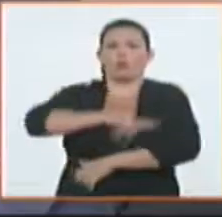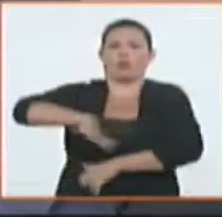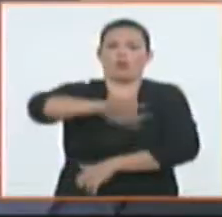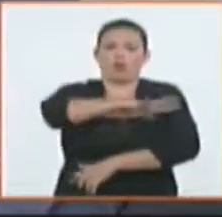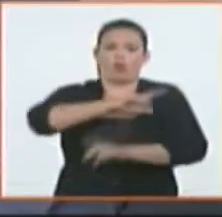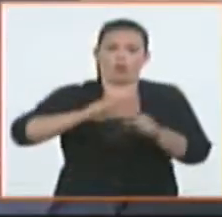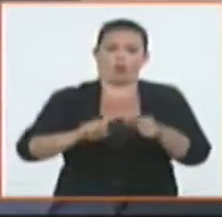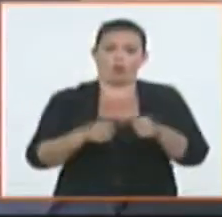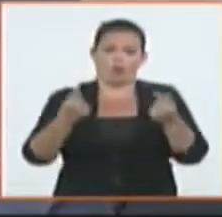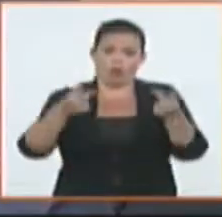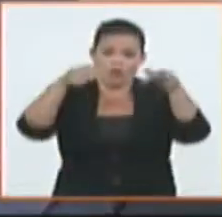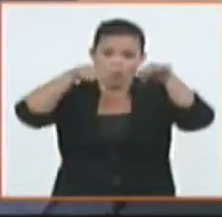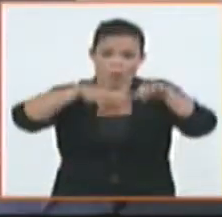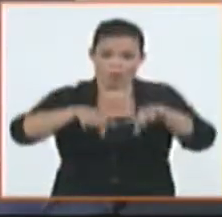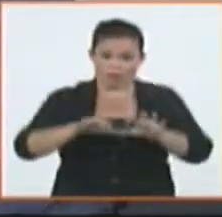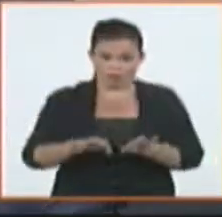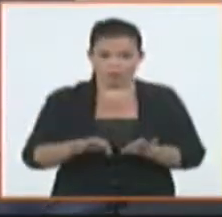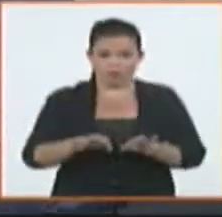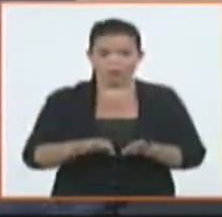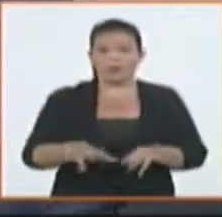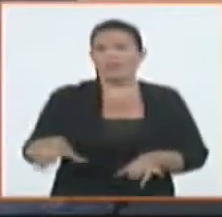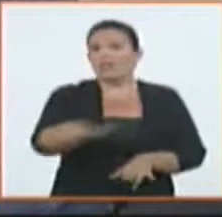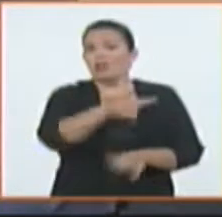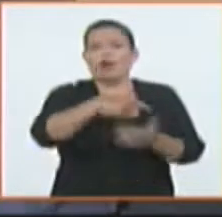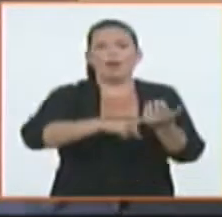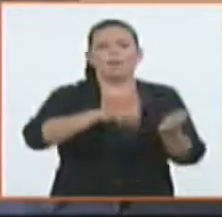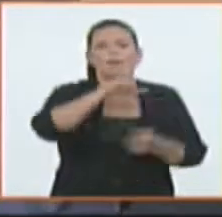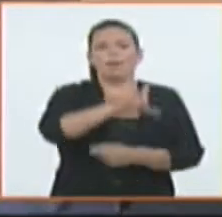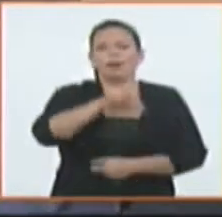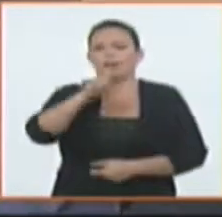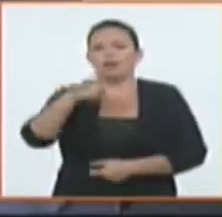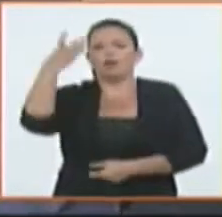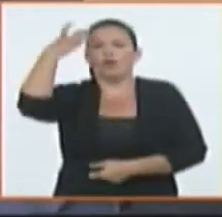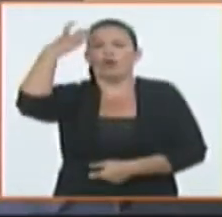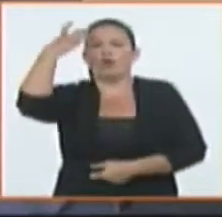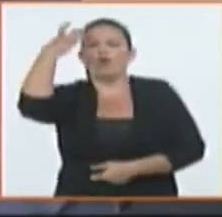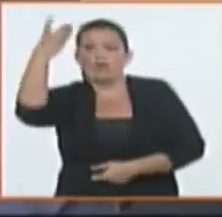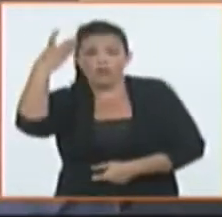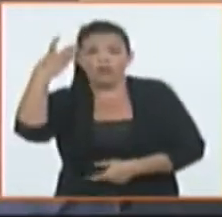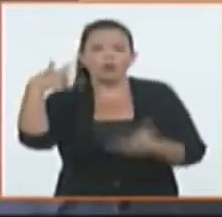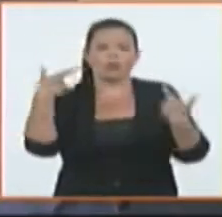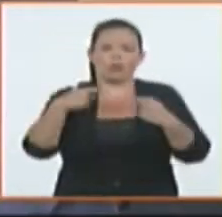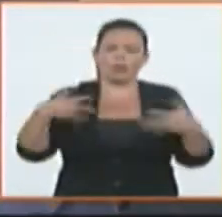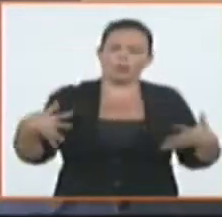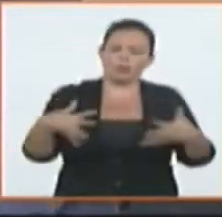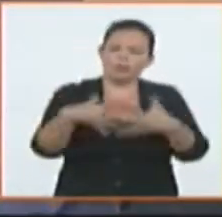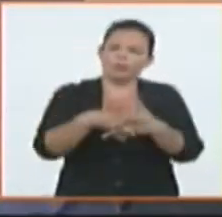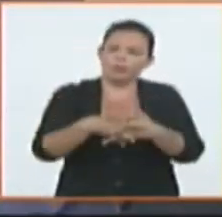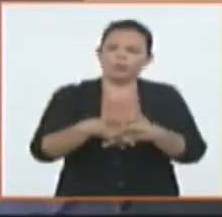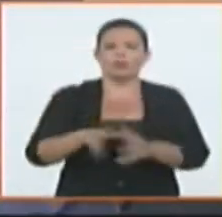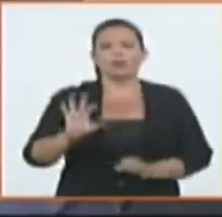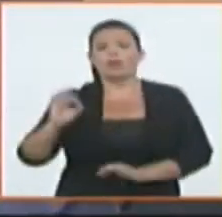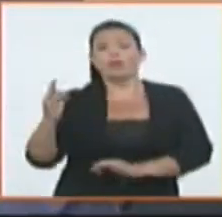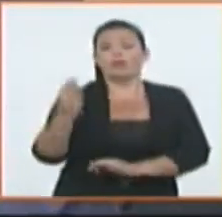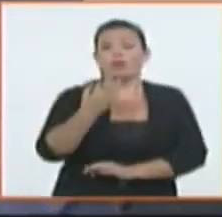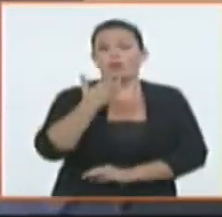pueblo. Y que realmente seamos uno solo. Hay que perfeccionar el trabajo con los